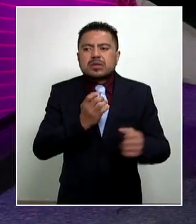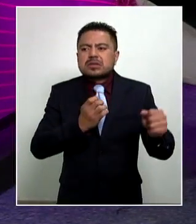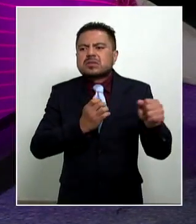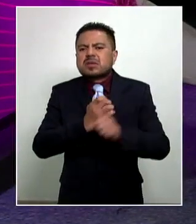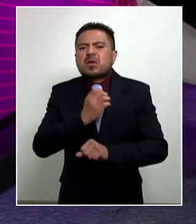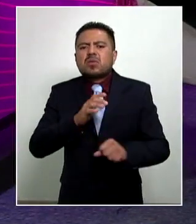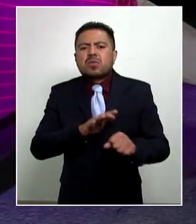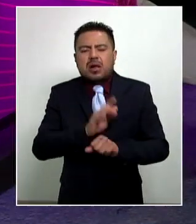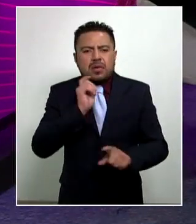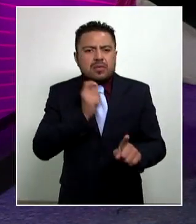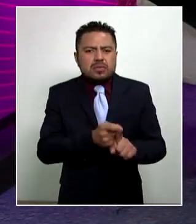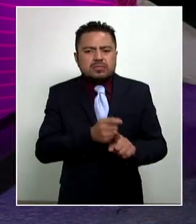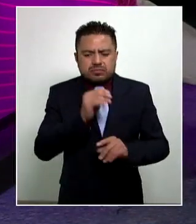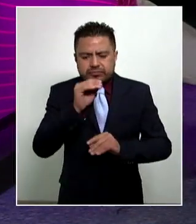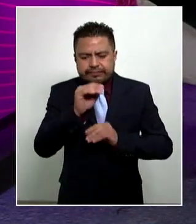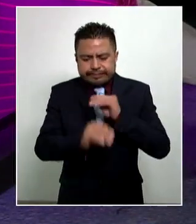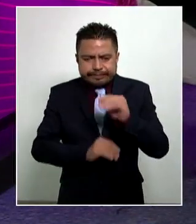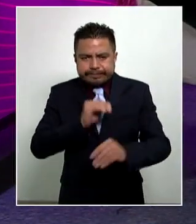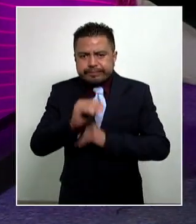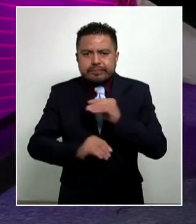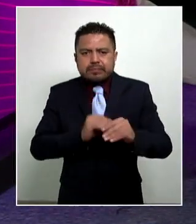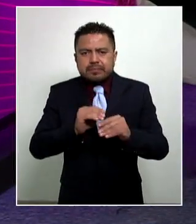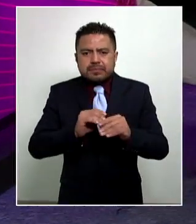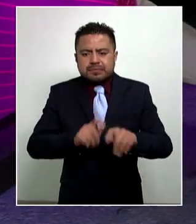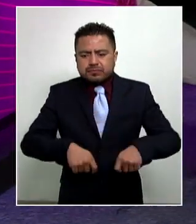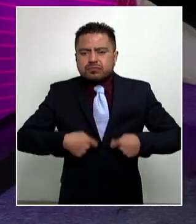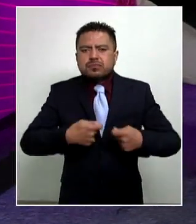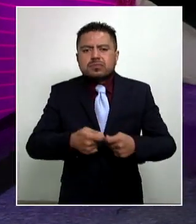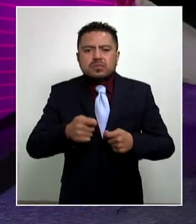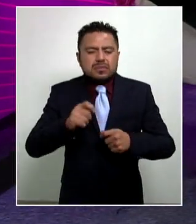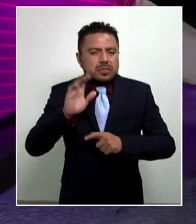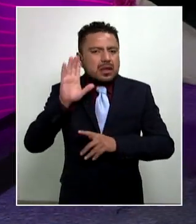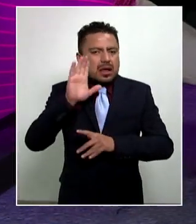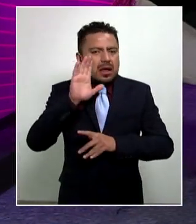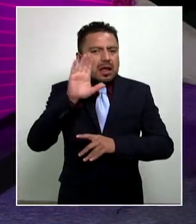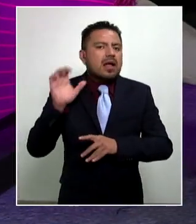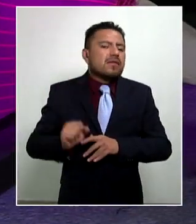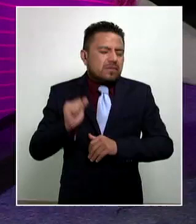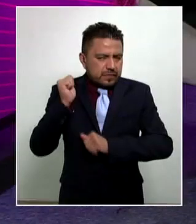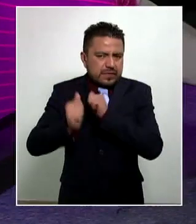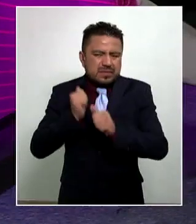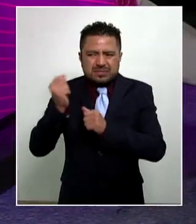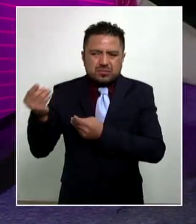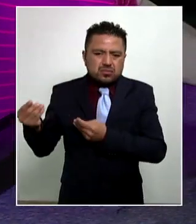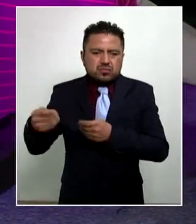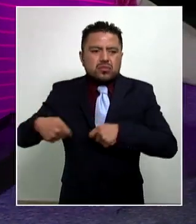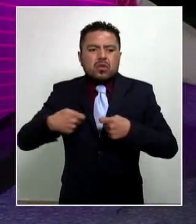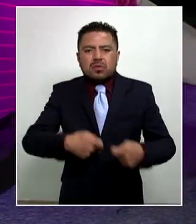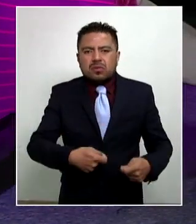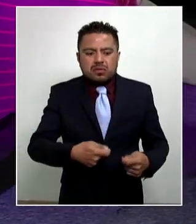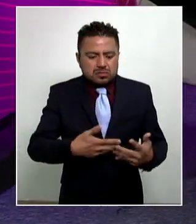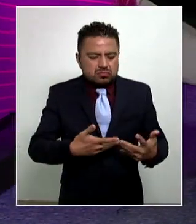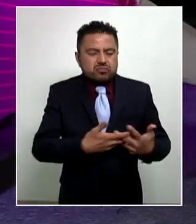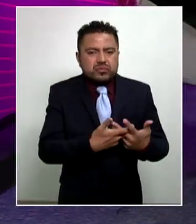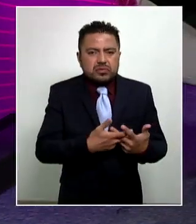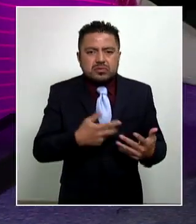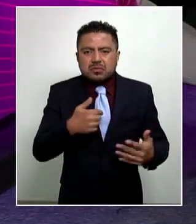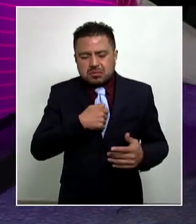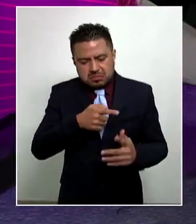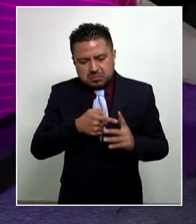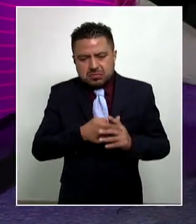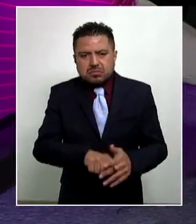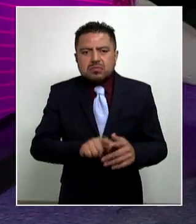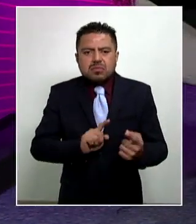estado que tiene también una composición afrodescendiente. Entonces, bueno, pues yo empiezo de manera